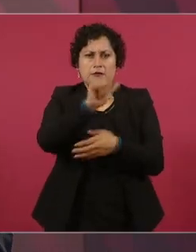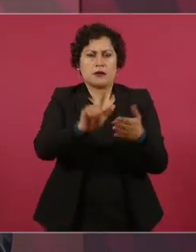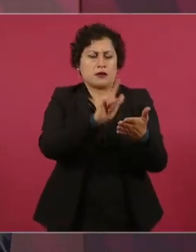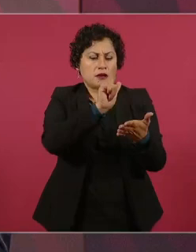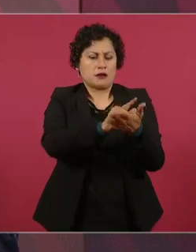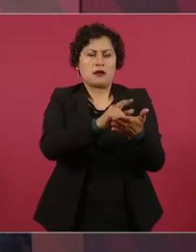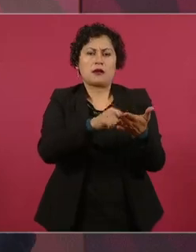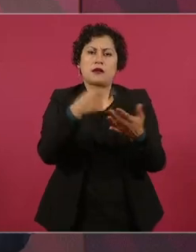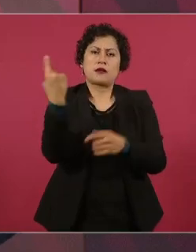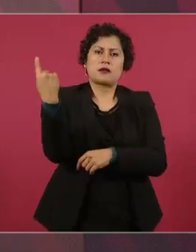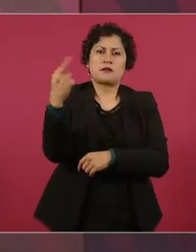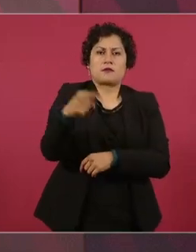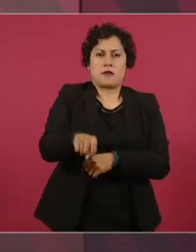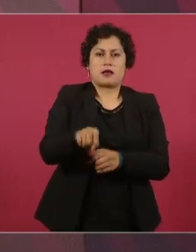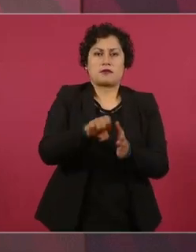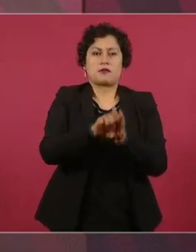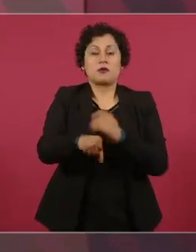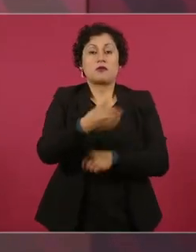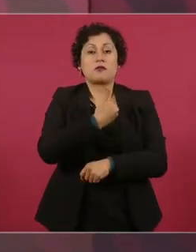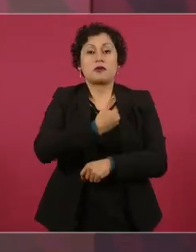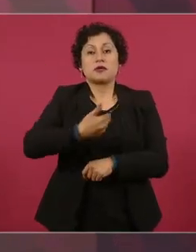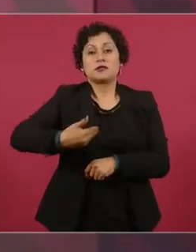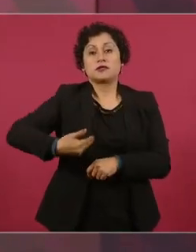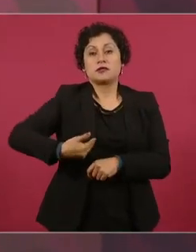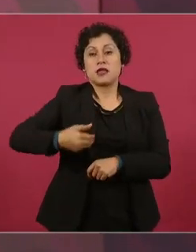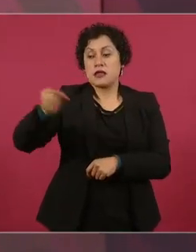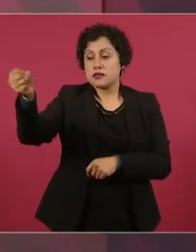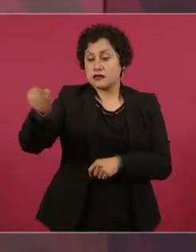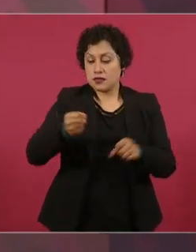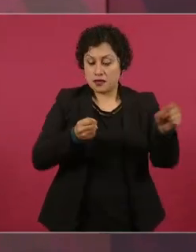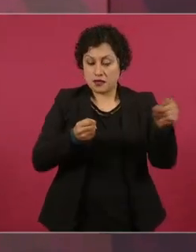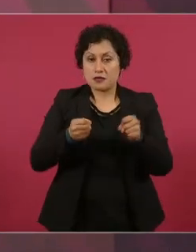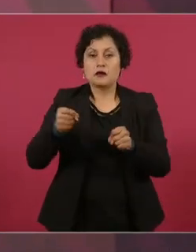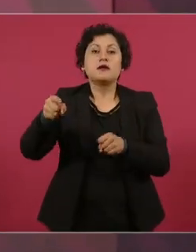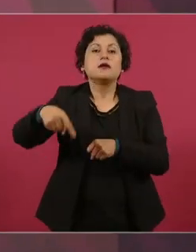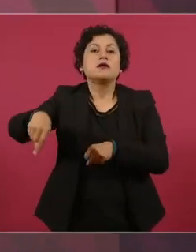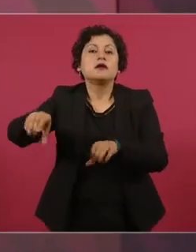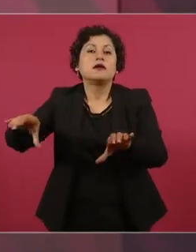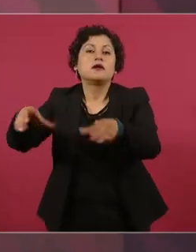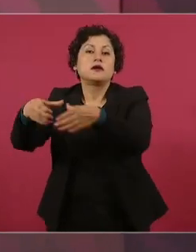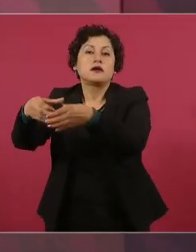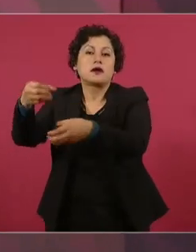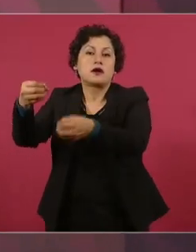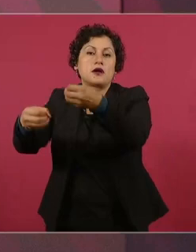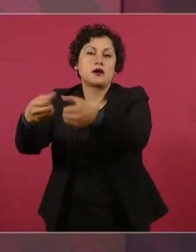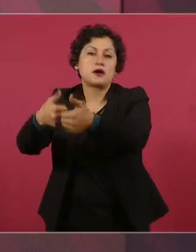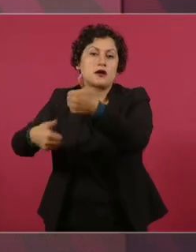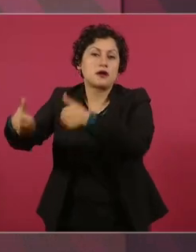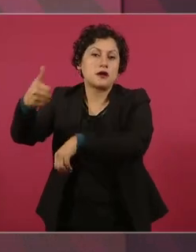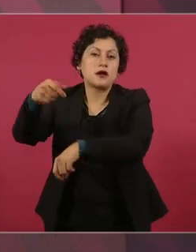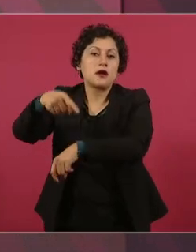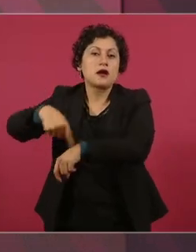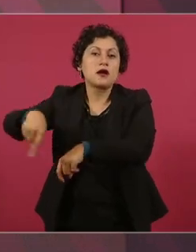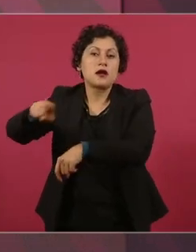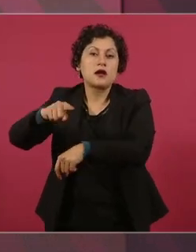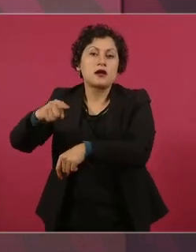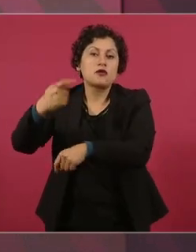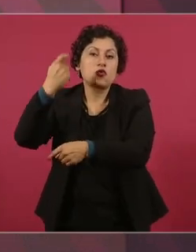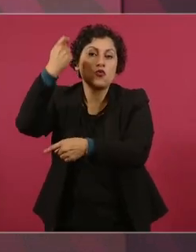los ministros se van jubilando y son 11 ministros